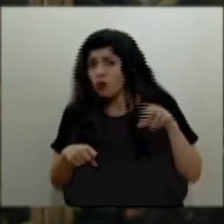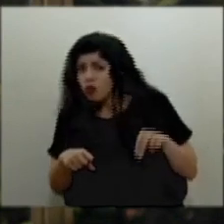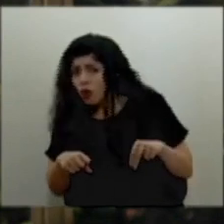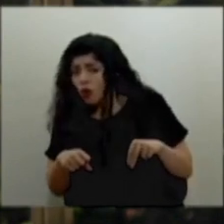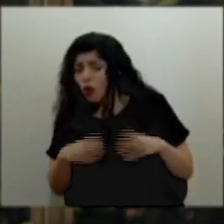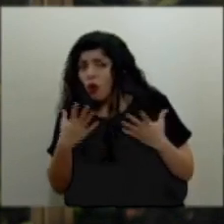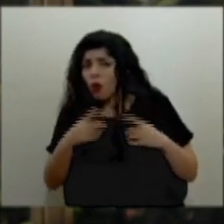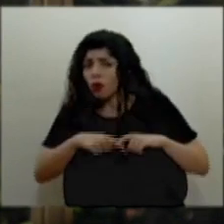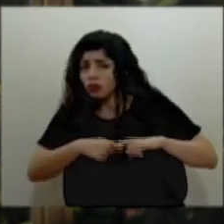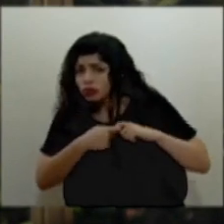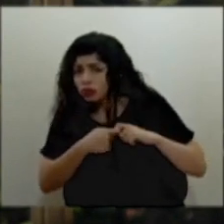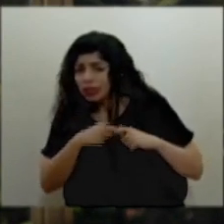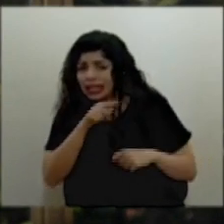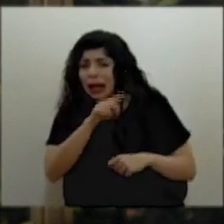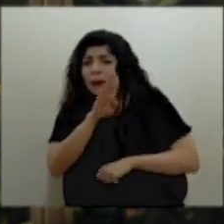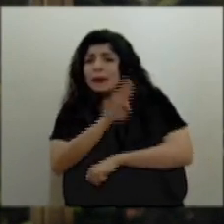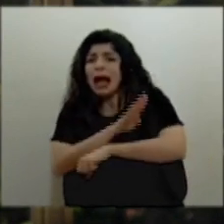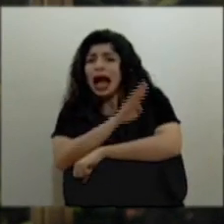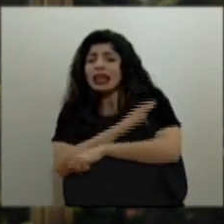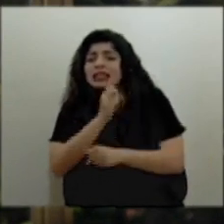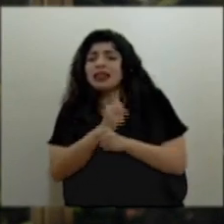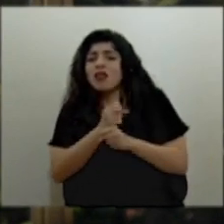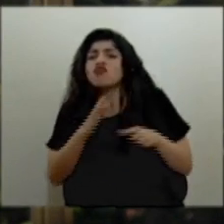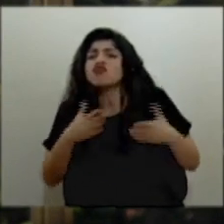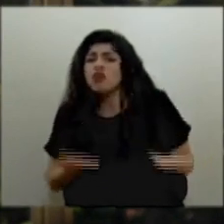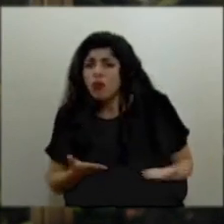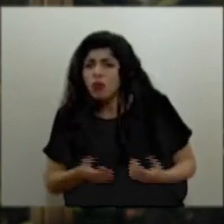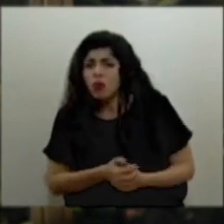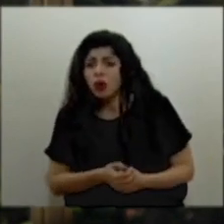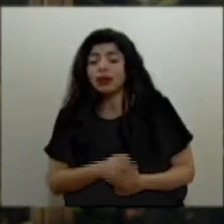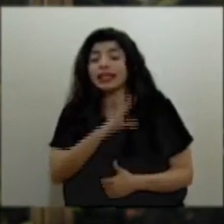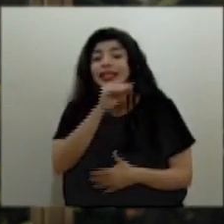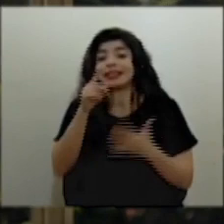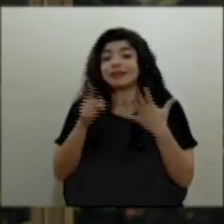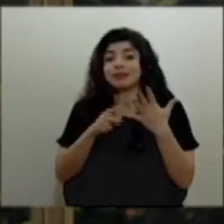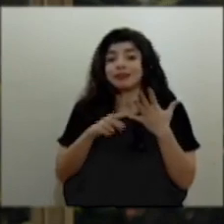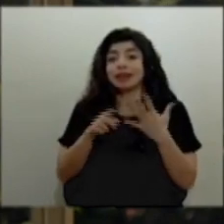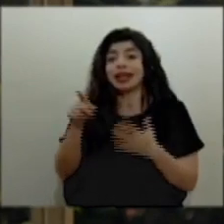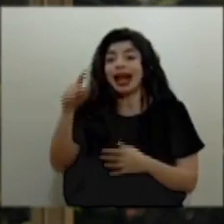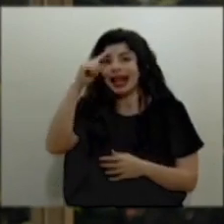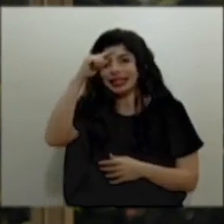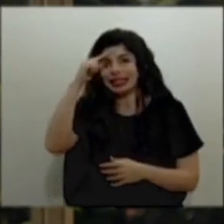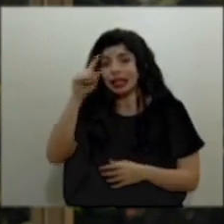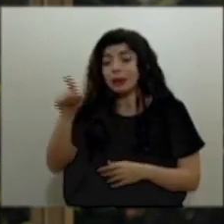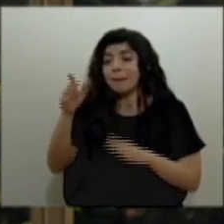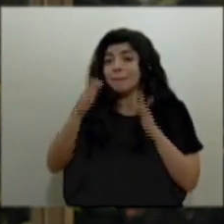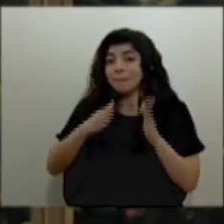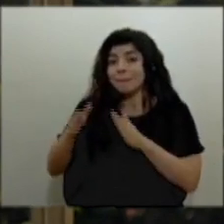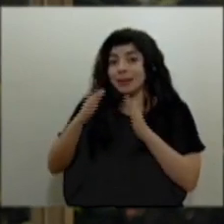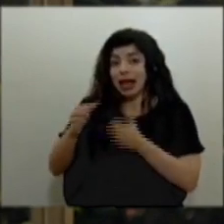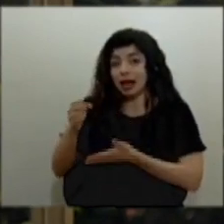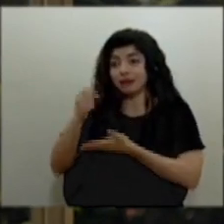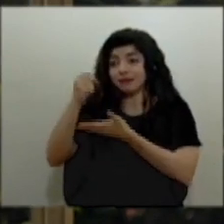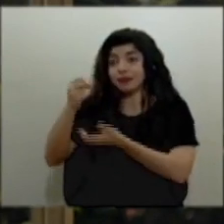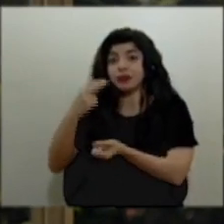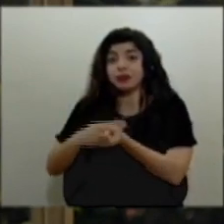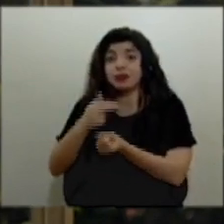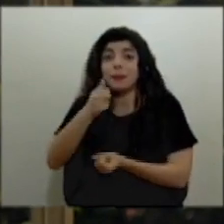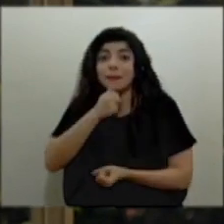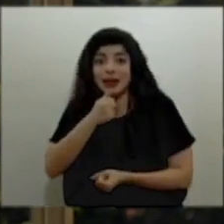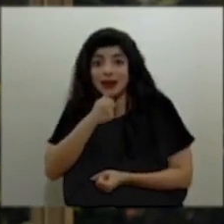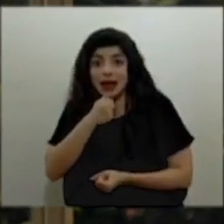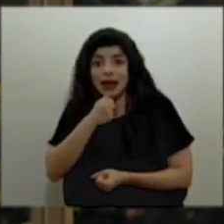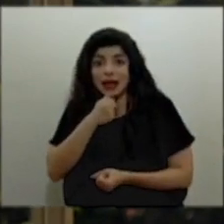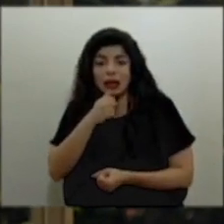en Bagaces, cómo se está trabajando. Y para don Alexander le quería consultar, en relación al plan de inversión en hospitales privados,